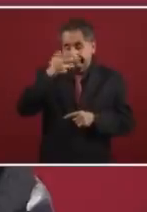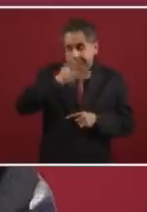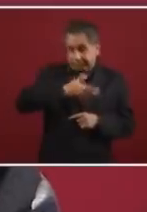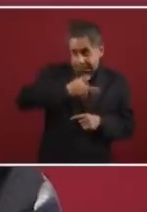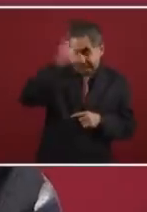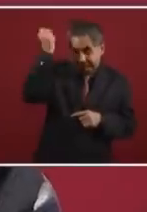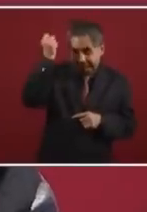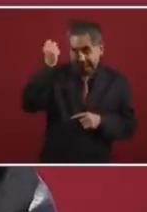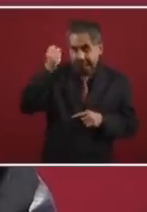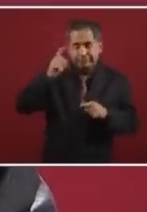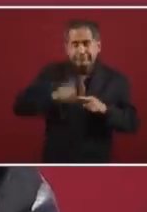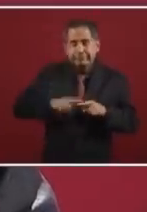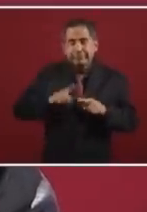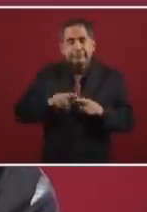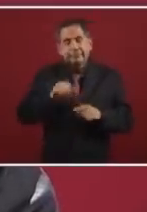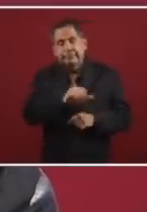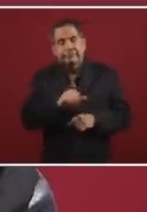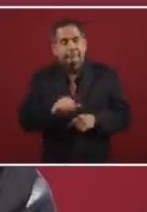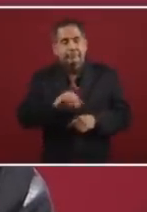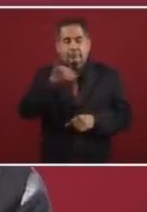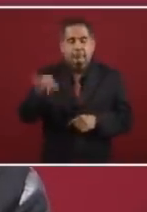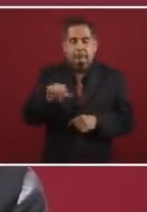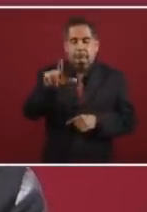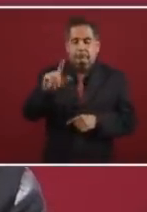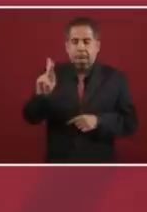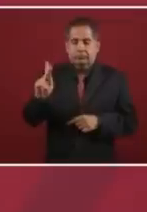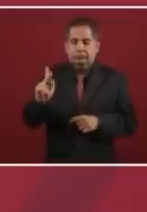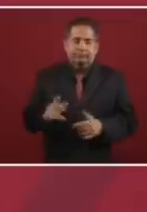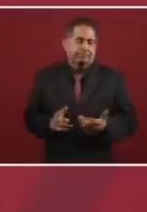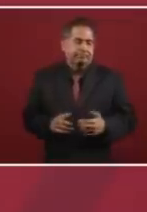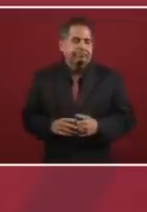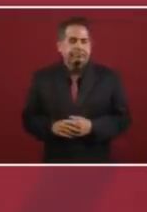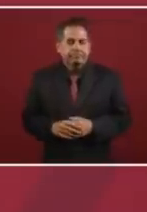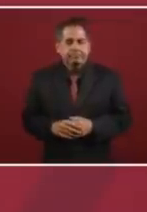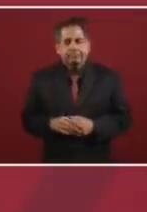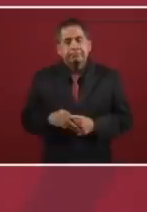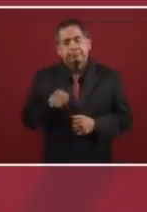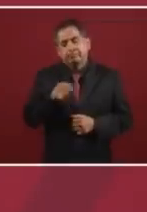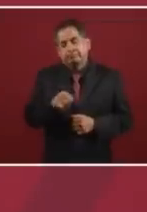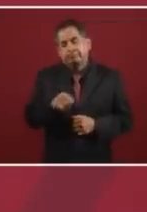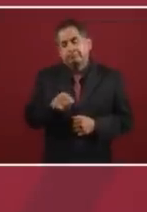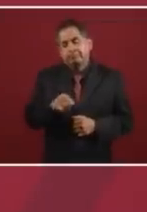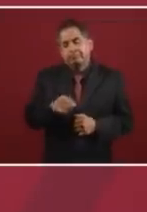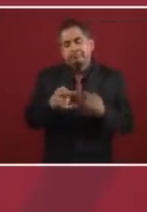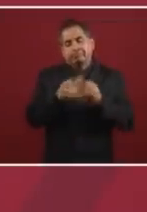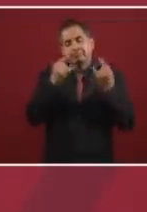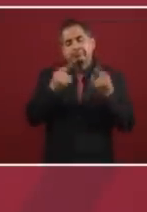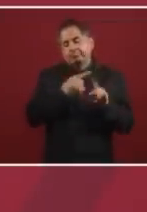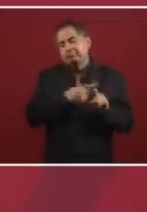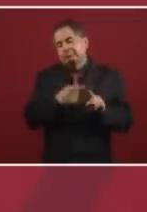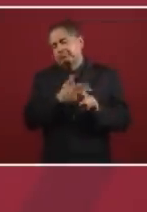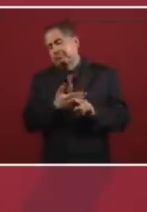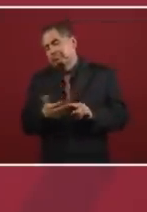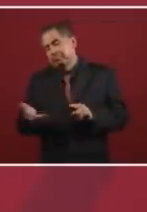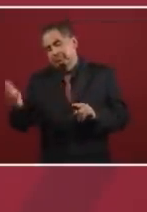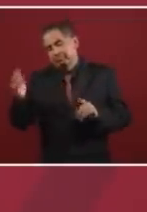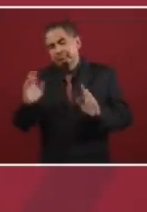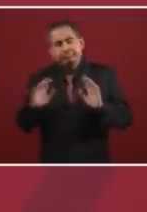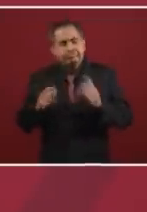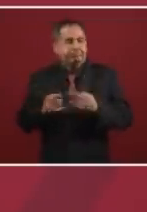era al sporting y así hay historias de esto